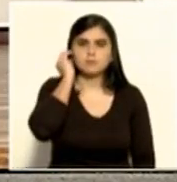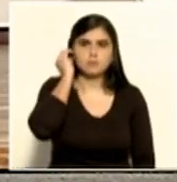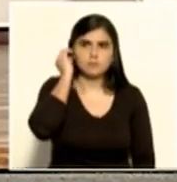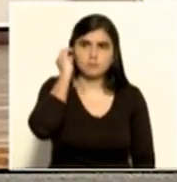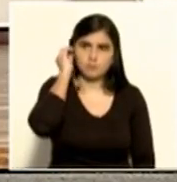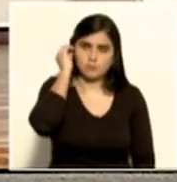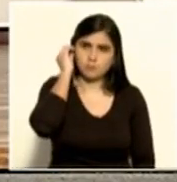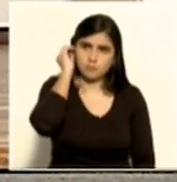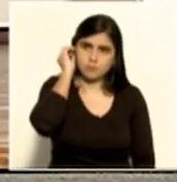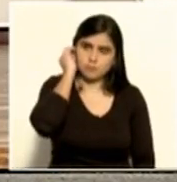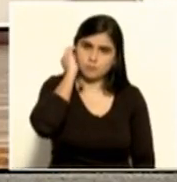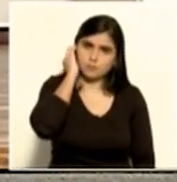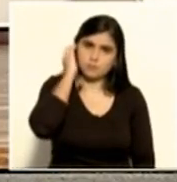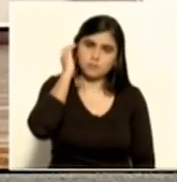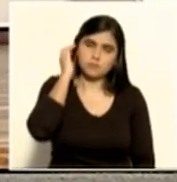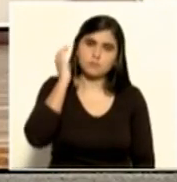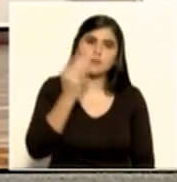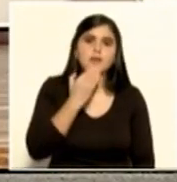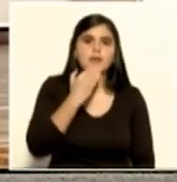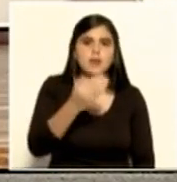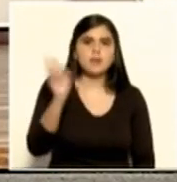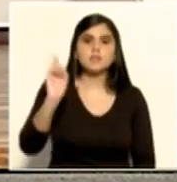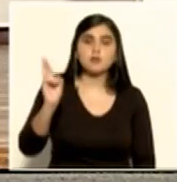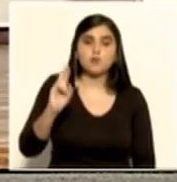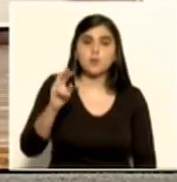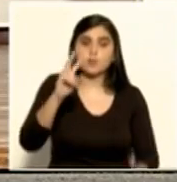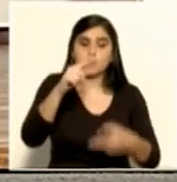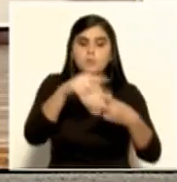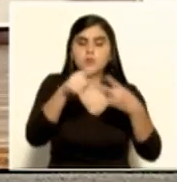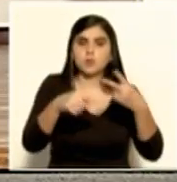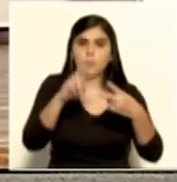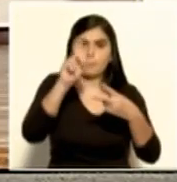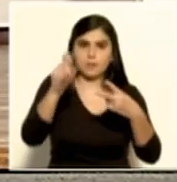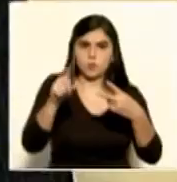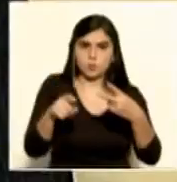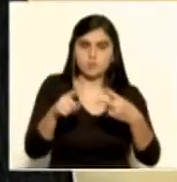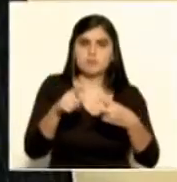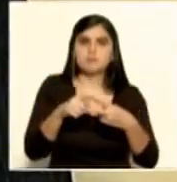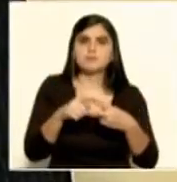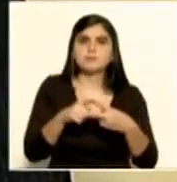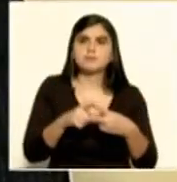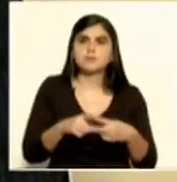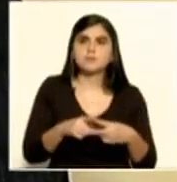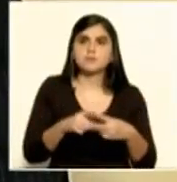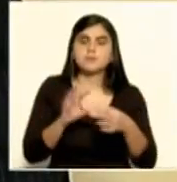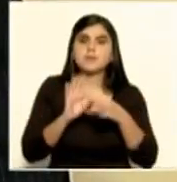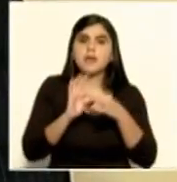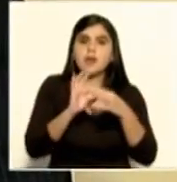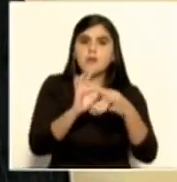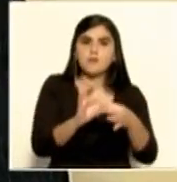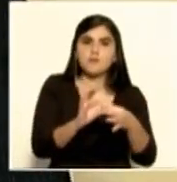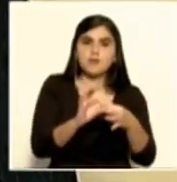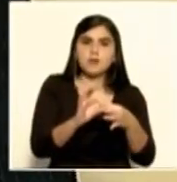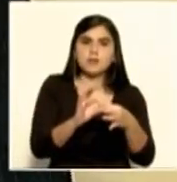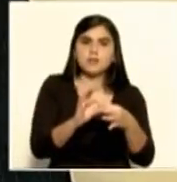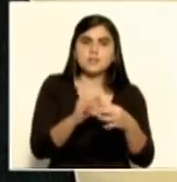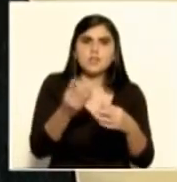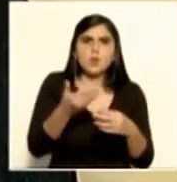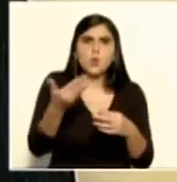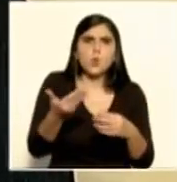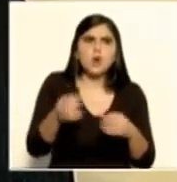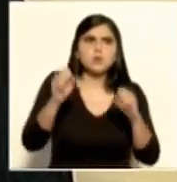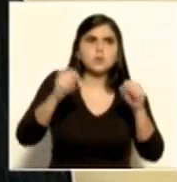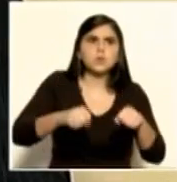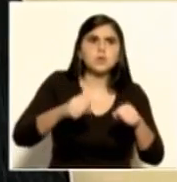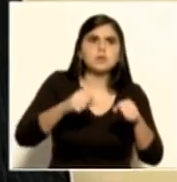Sí, gracias, Roberto, por las dos preguntas. Con respecto al asunto de cuándo podemos